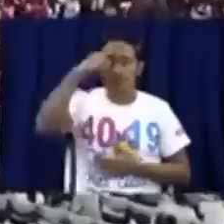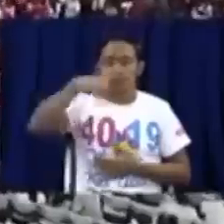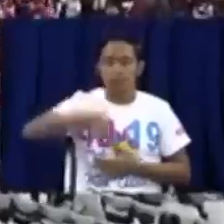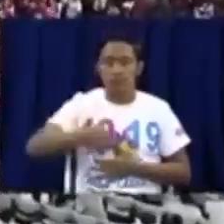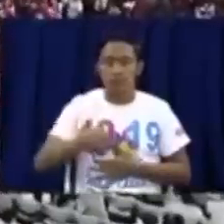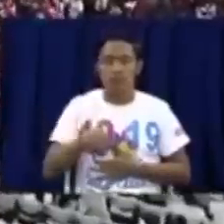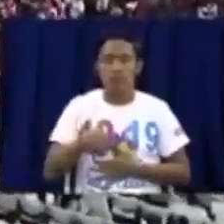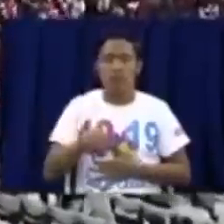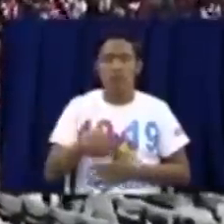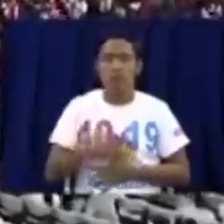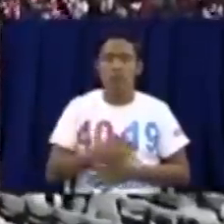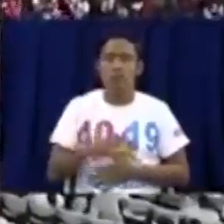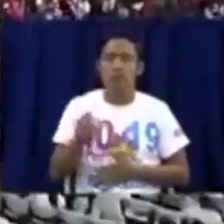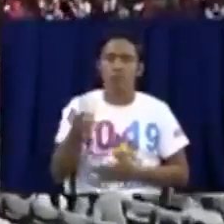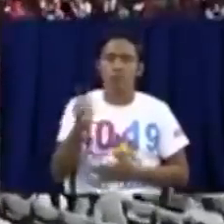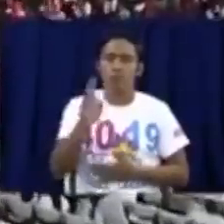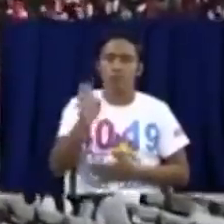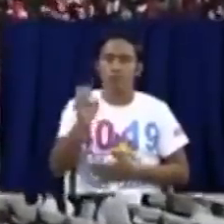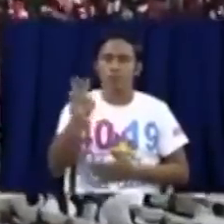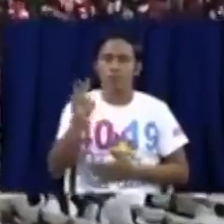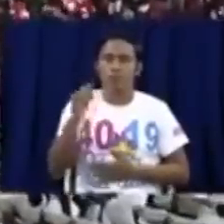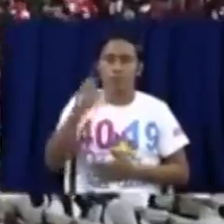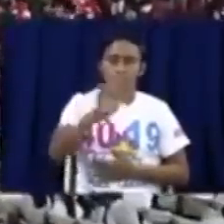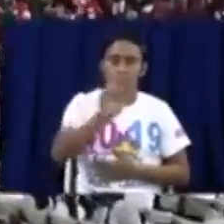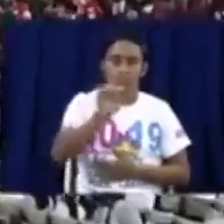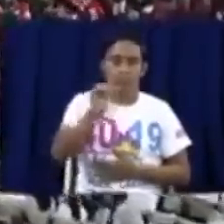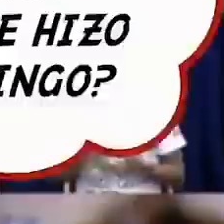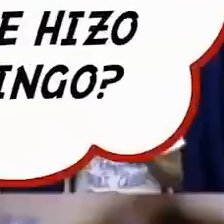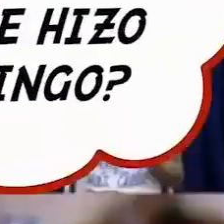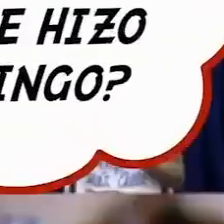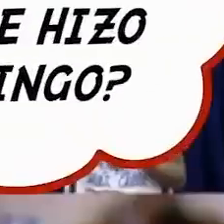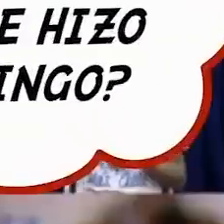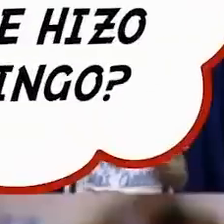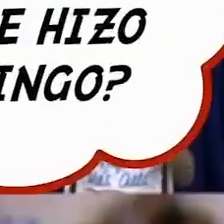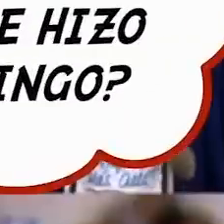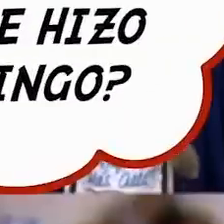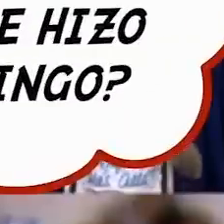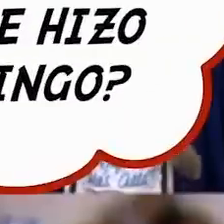el reverendo Ralph Drolinger,